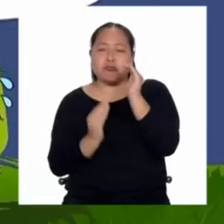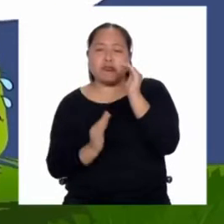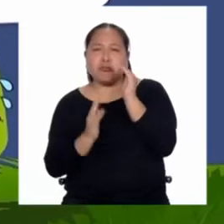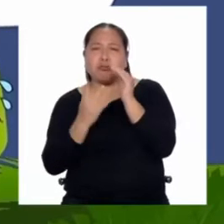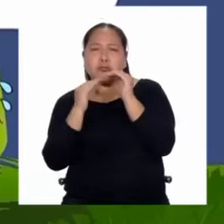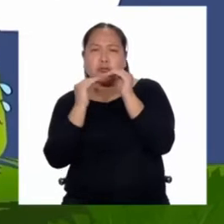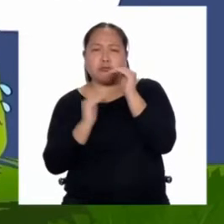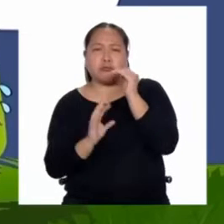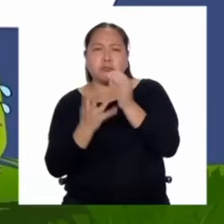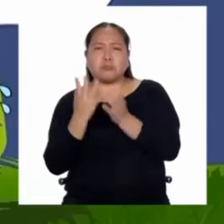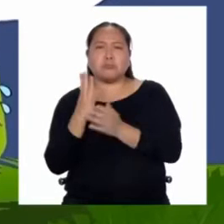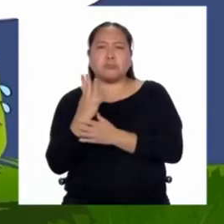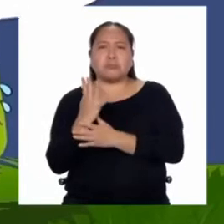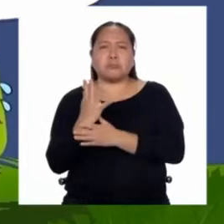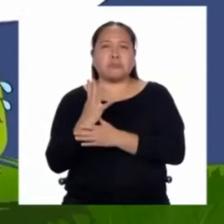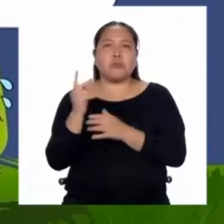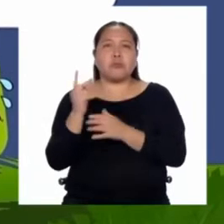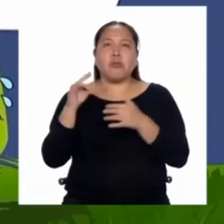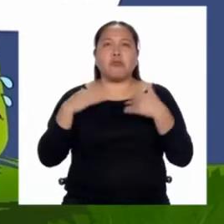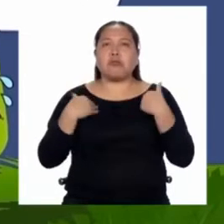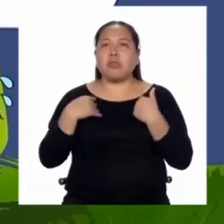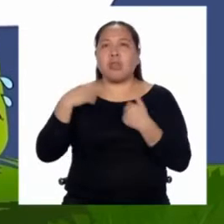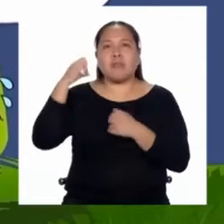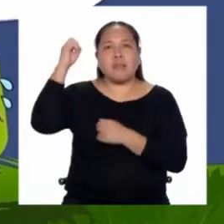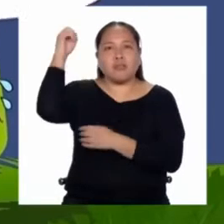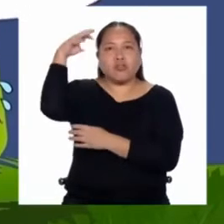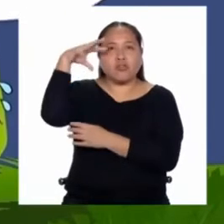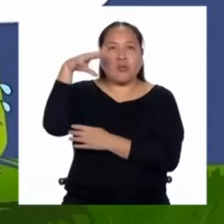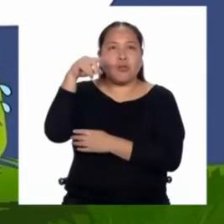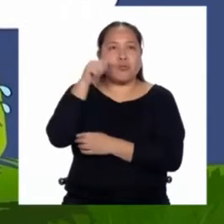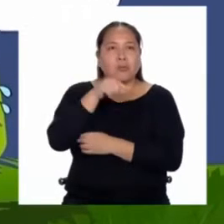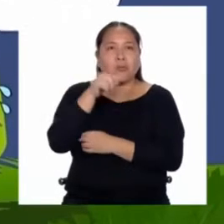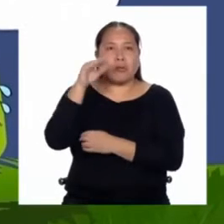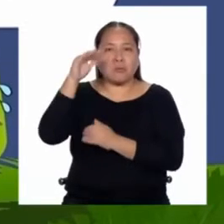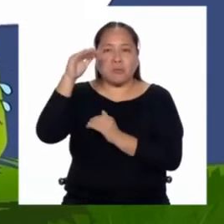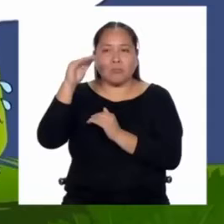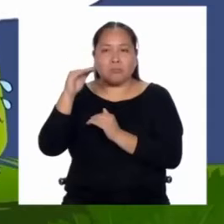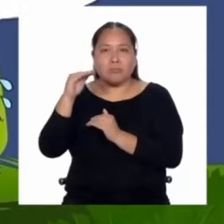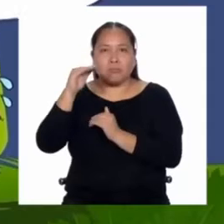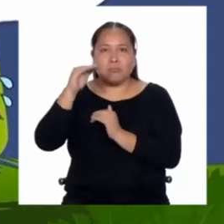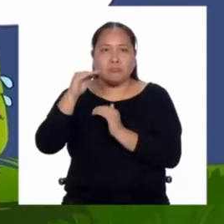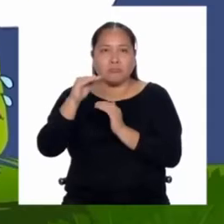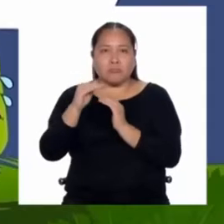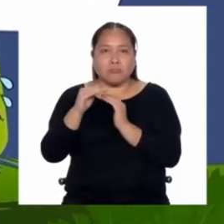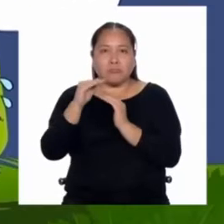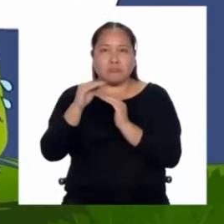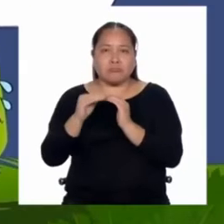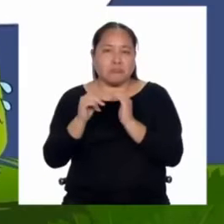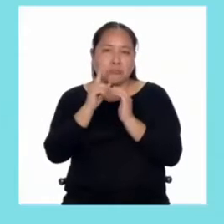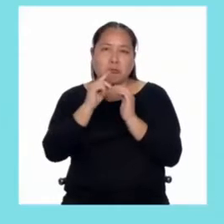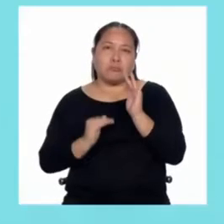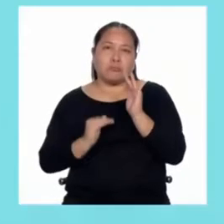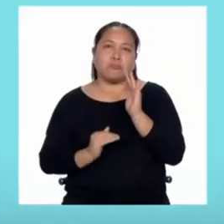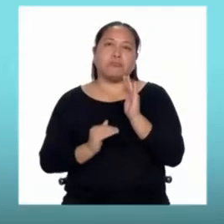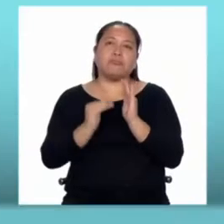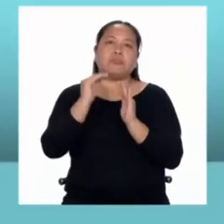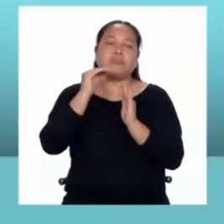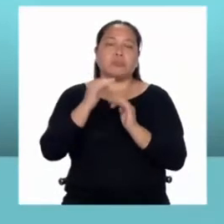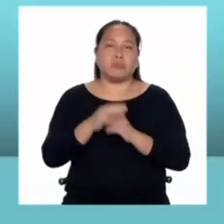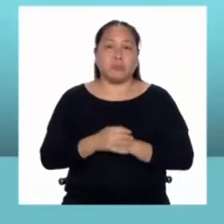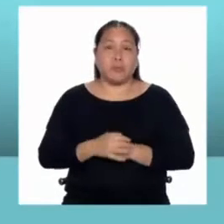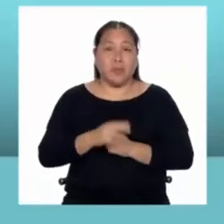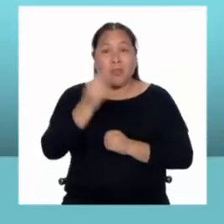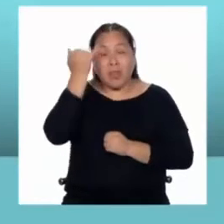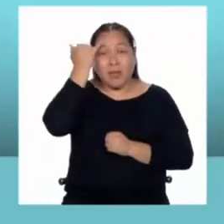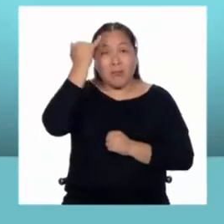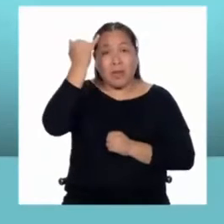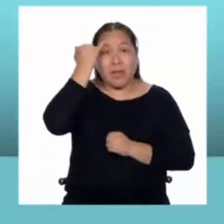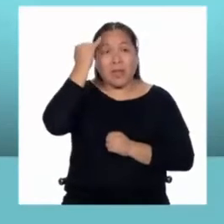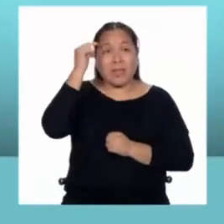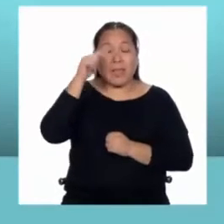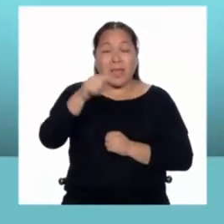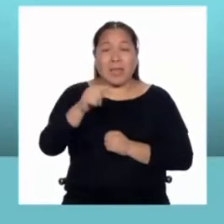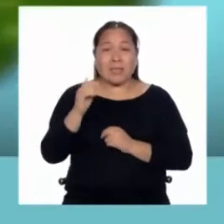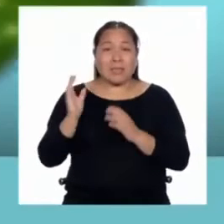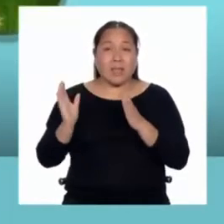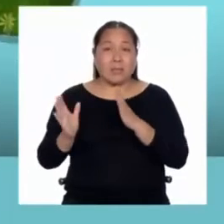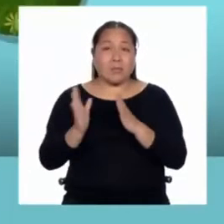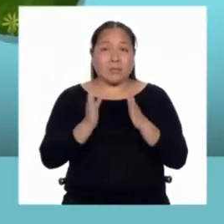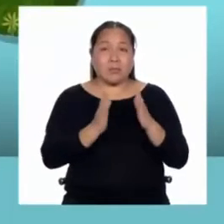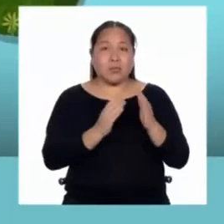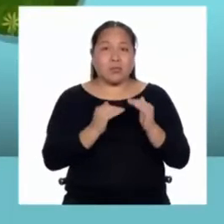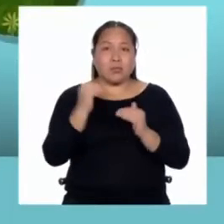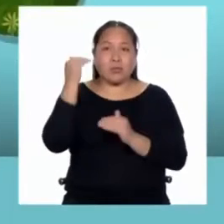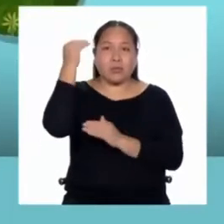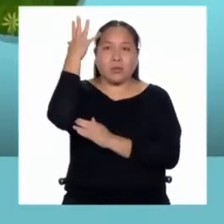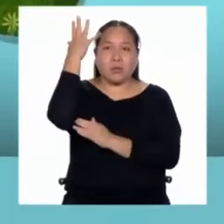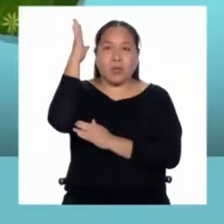tamaño. Esto determina que el resto de las especies vegetales varíen su altura. Ahora imagina esta organización por